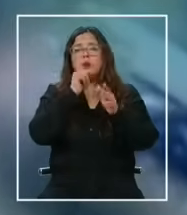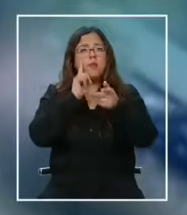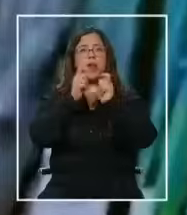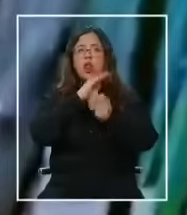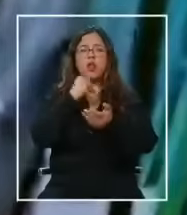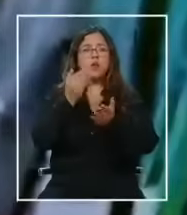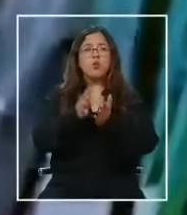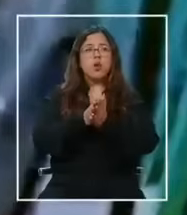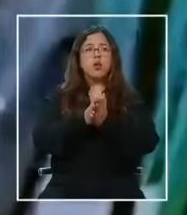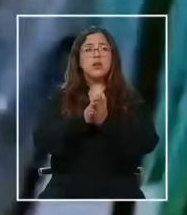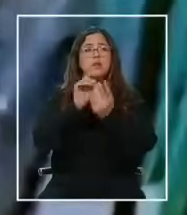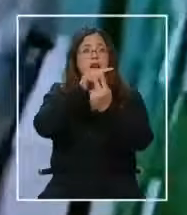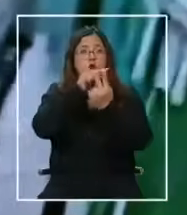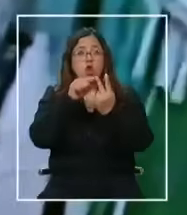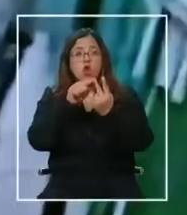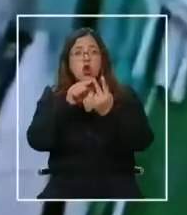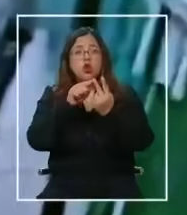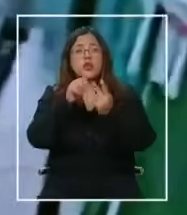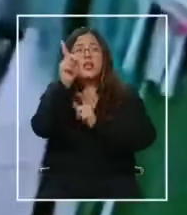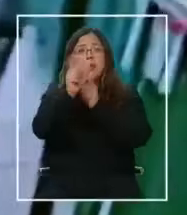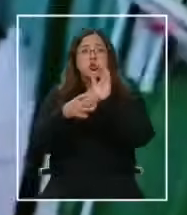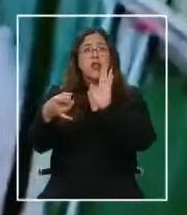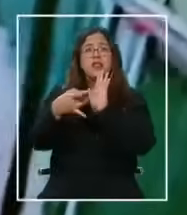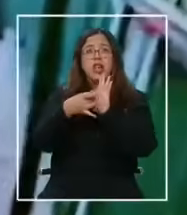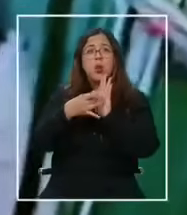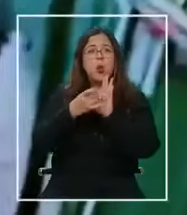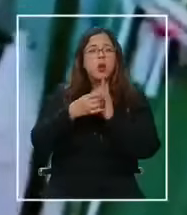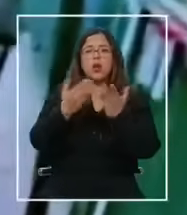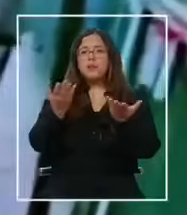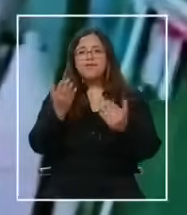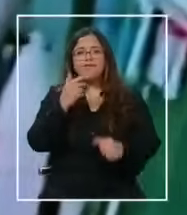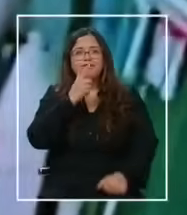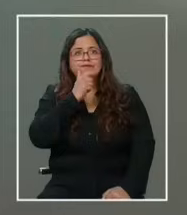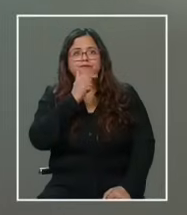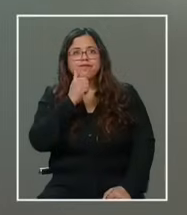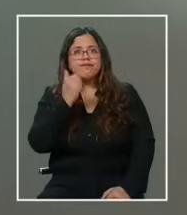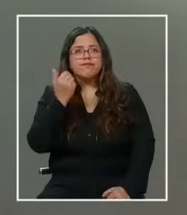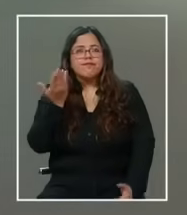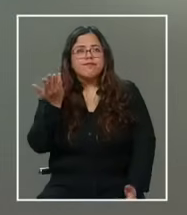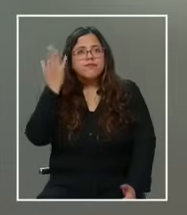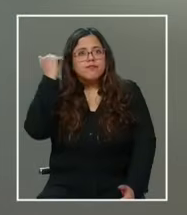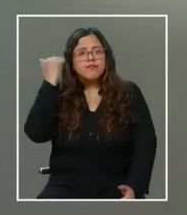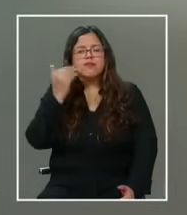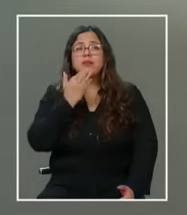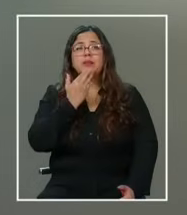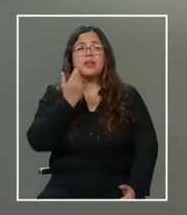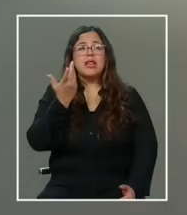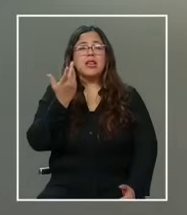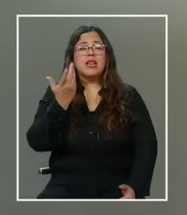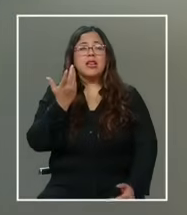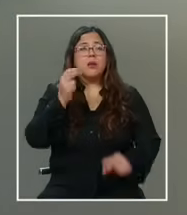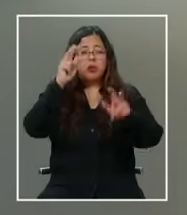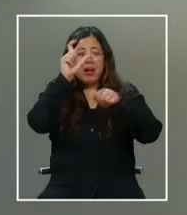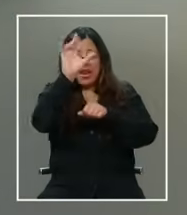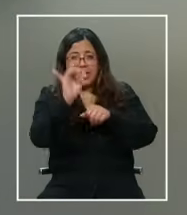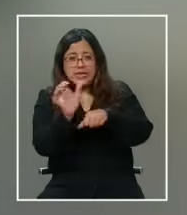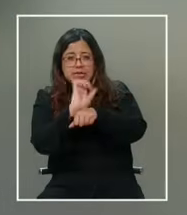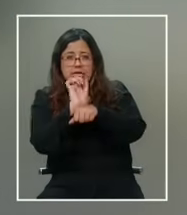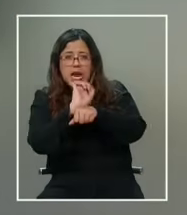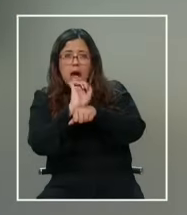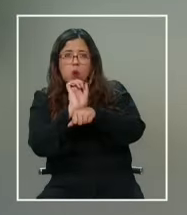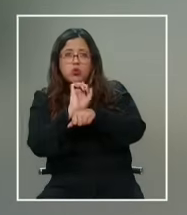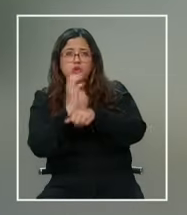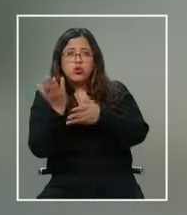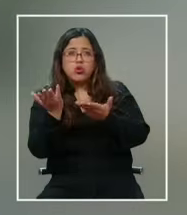vital en ambos casos el paradero de los asaltantes sigue siendo un misterio y por las características de los vehículos que utilizaban para